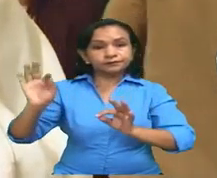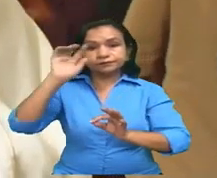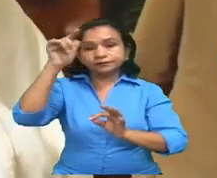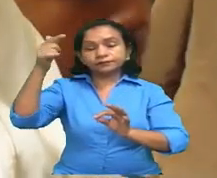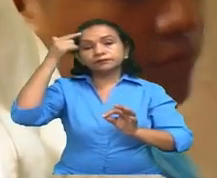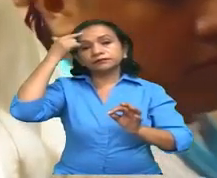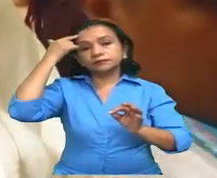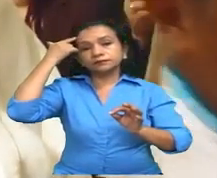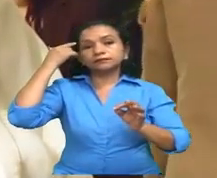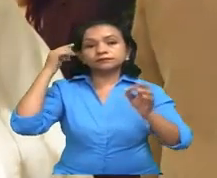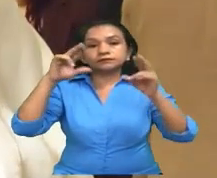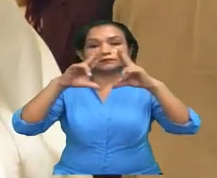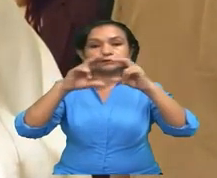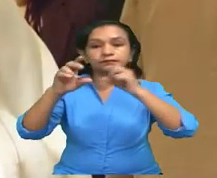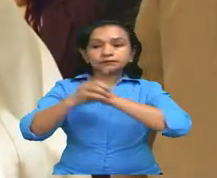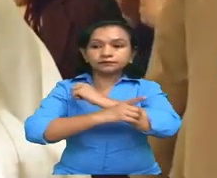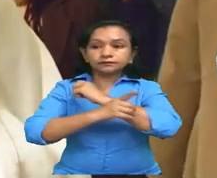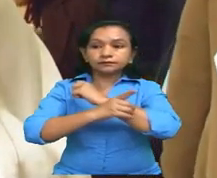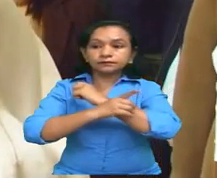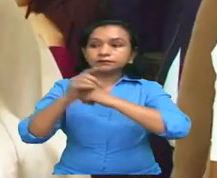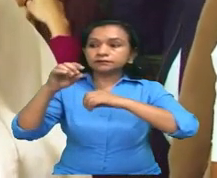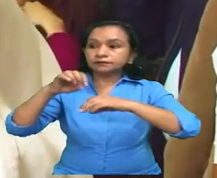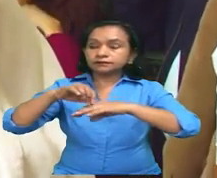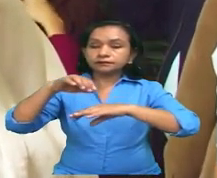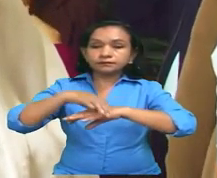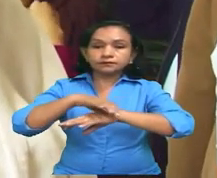un pueblo con una solidaridad, una